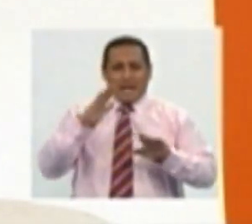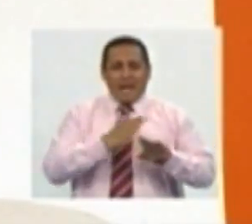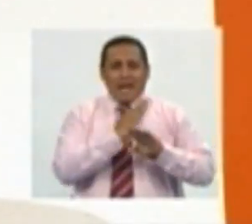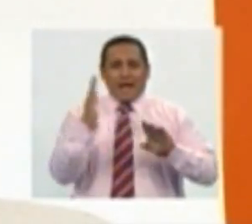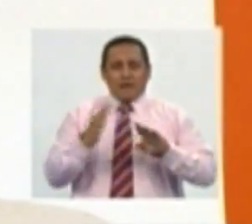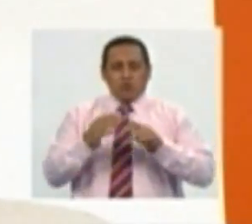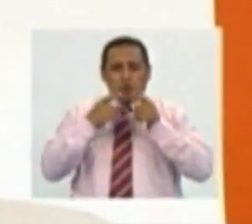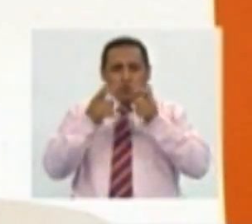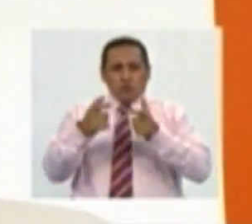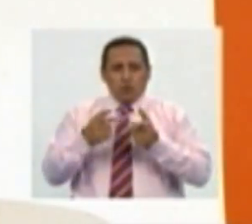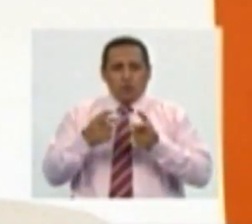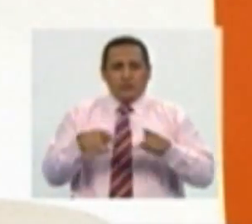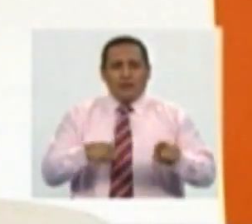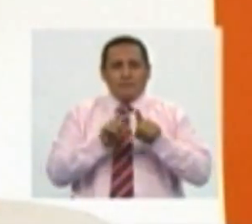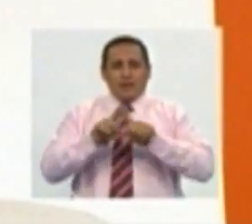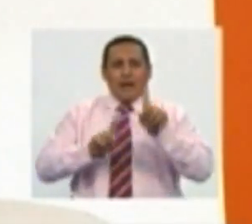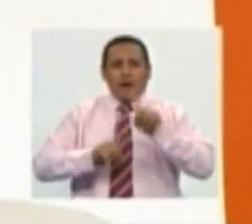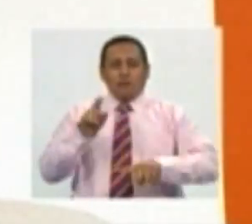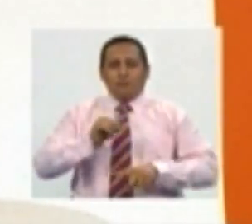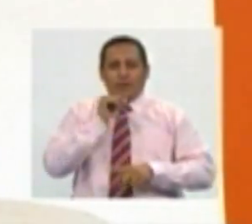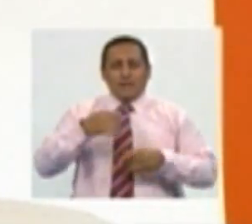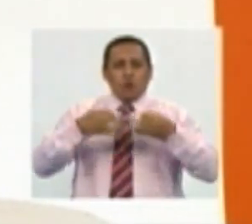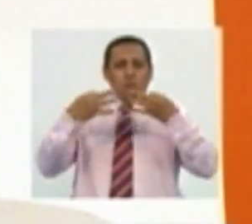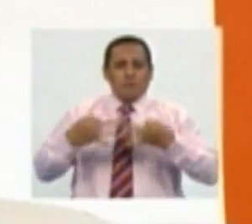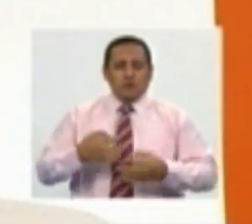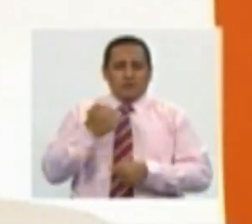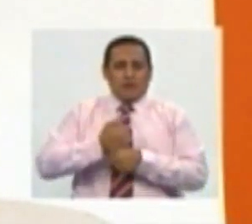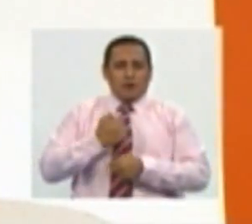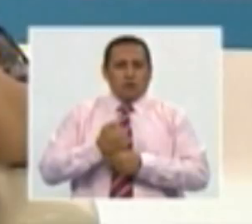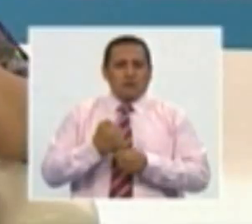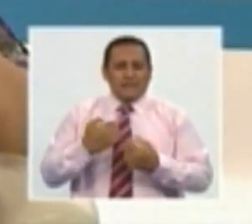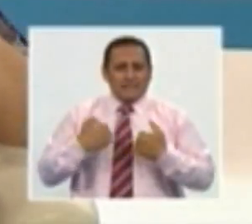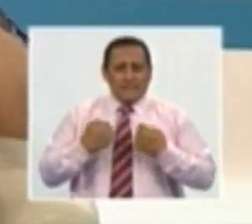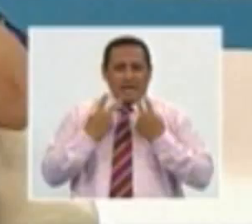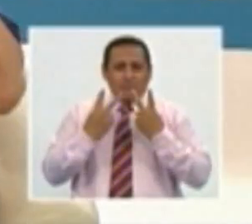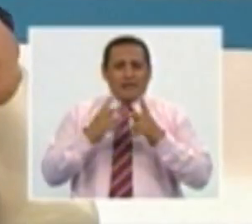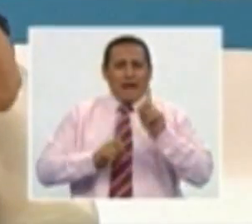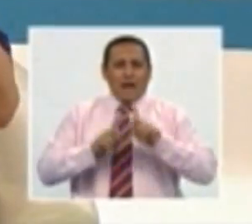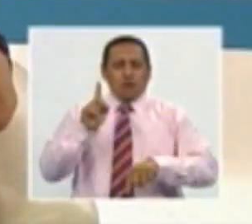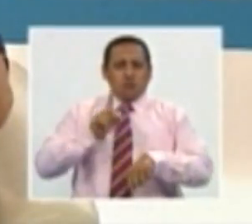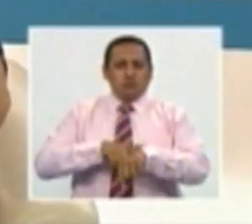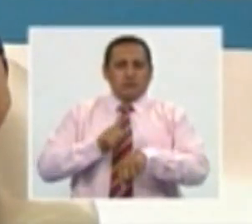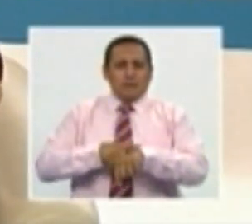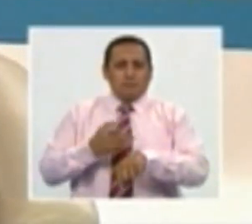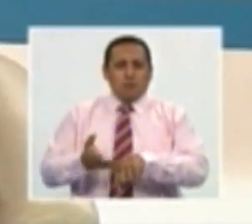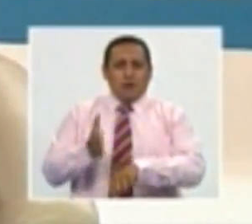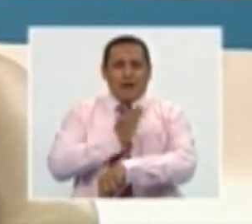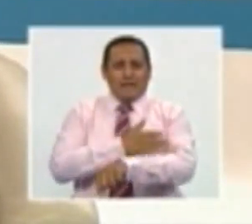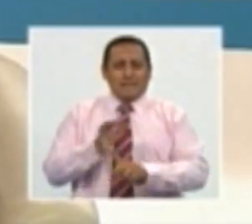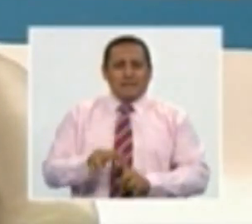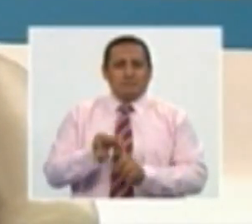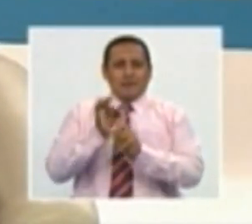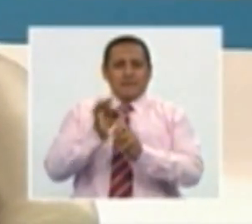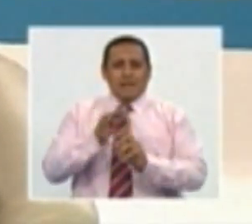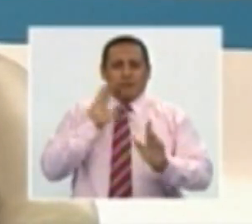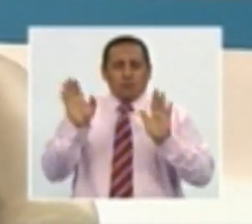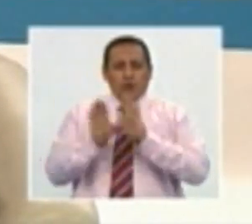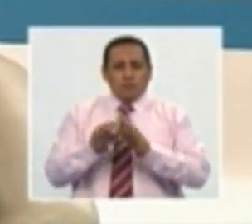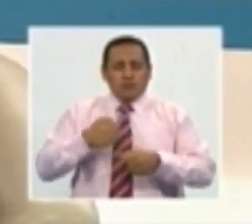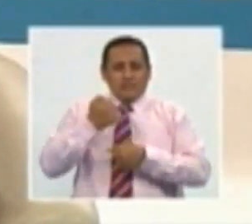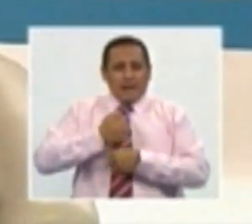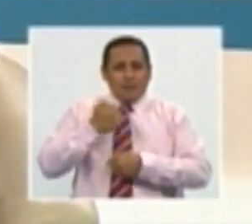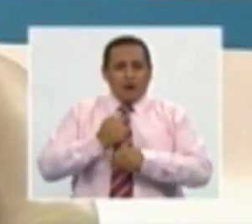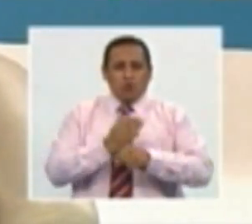un inspector de trabajo está verificando algún incumplimiento laboral. ¿Tiene que haber algún tiempo en especial